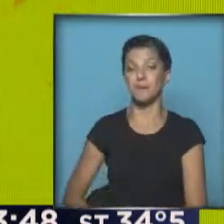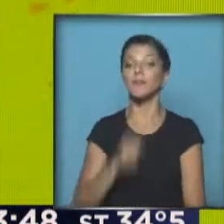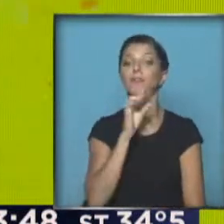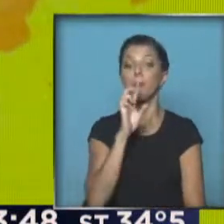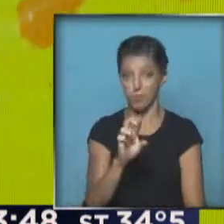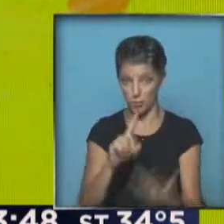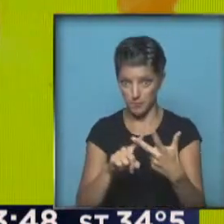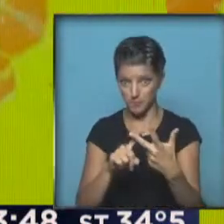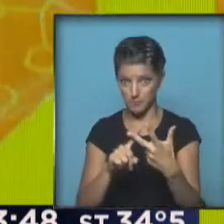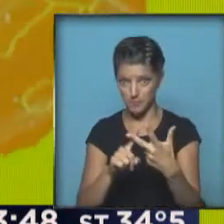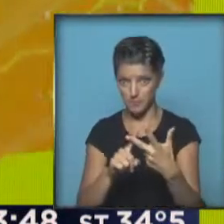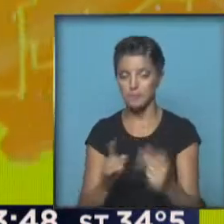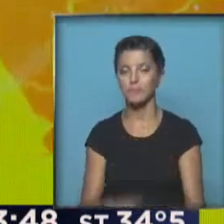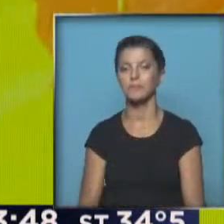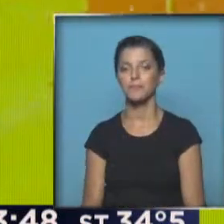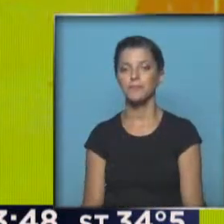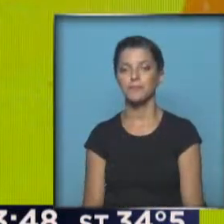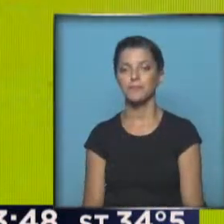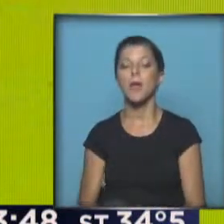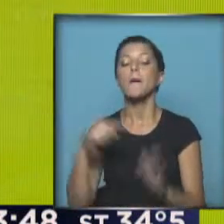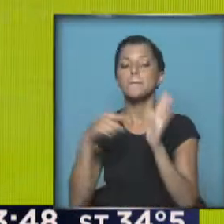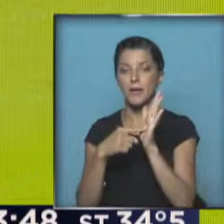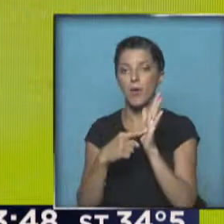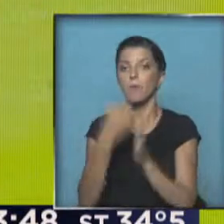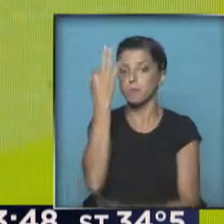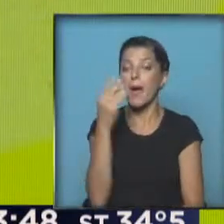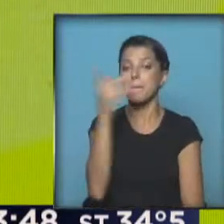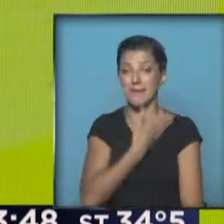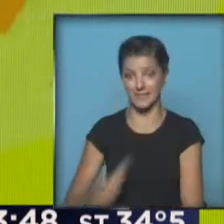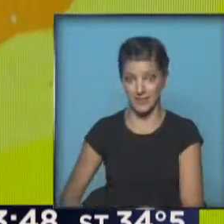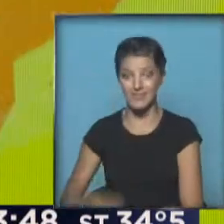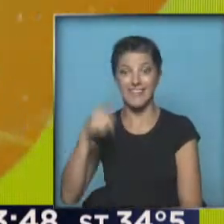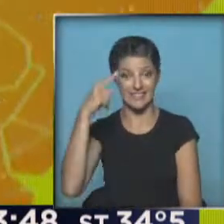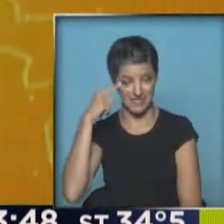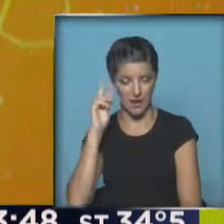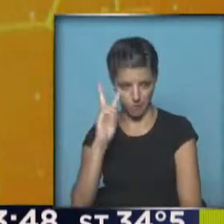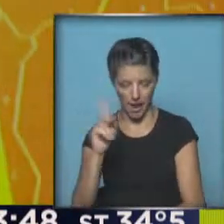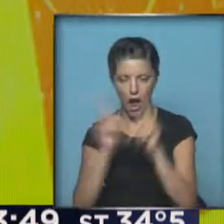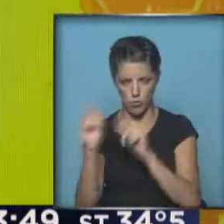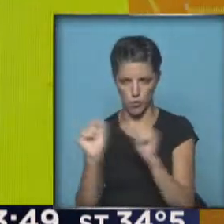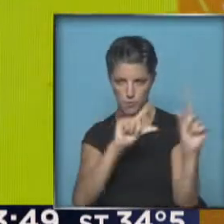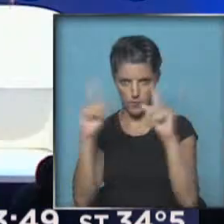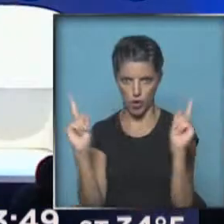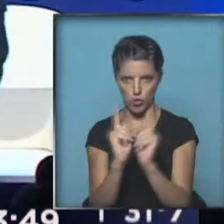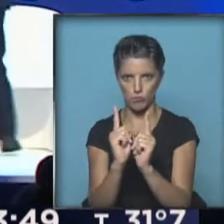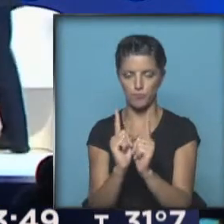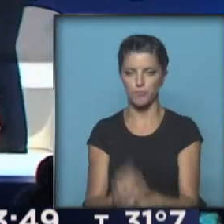gran revelación, la gran figura fue sin duda el presidente chino Xi Jinping. Vemos algunas imágenes.